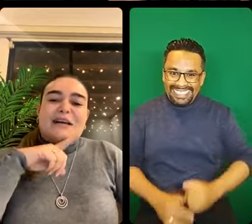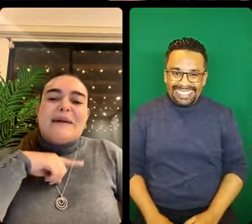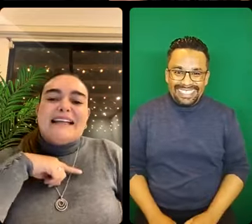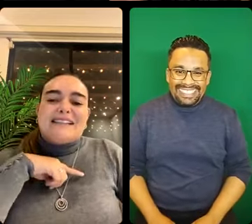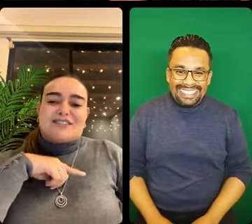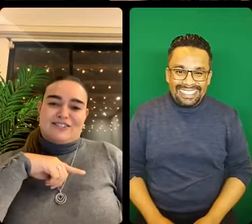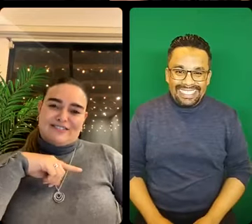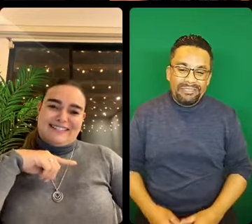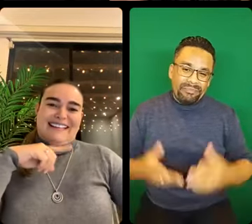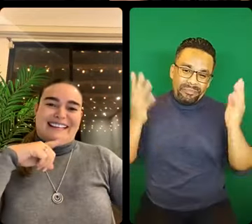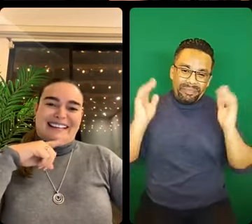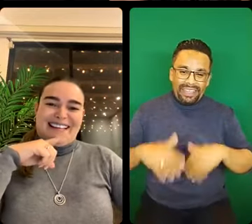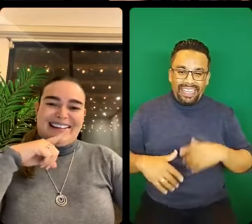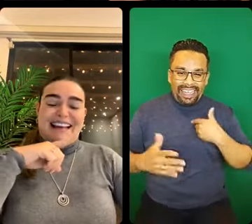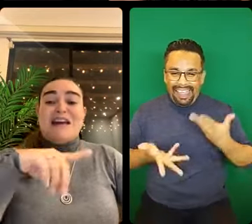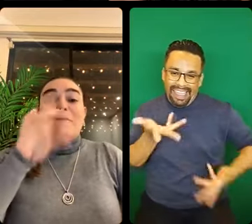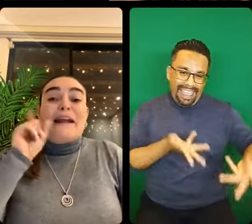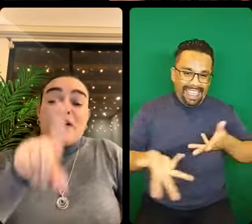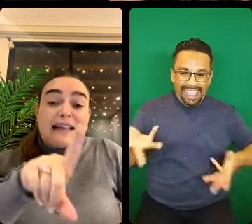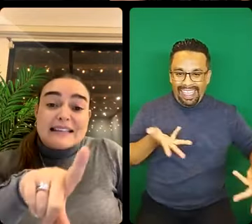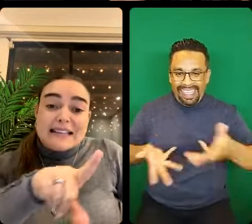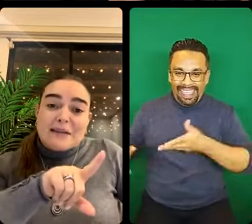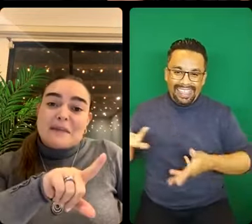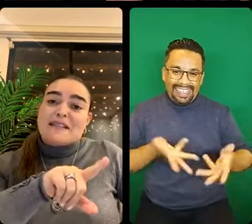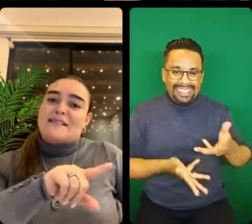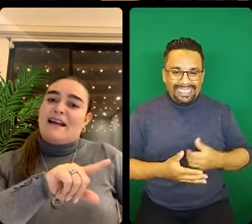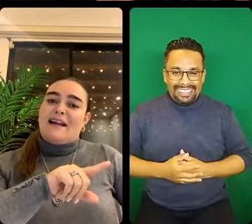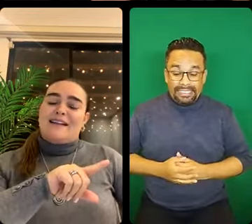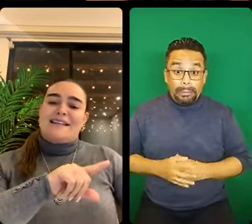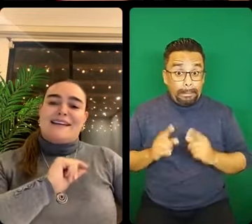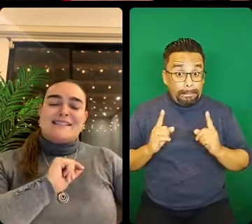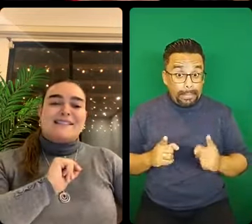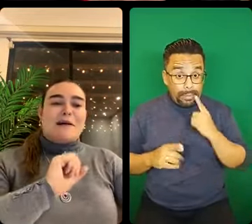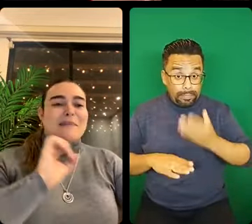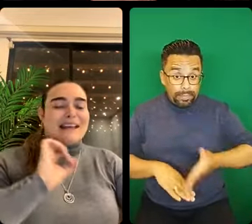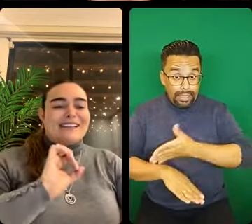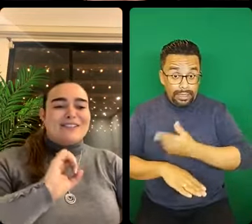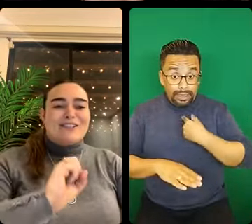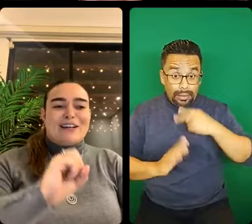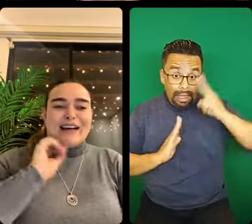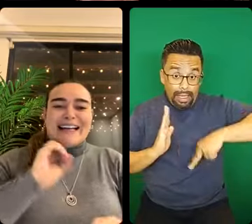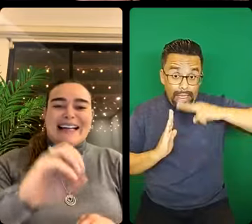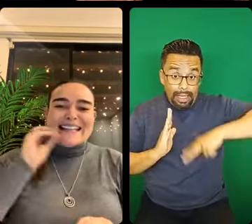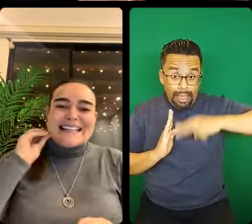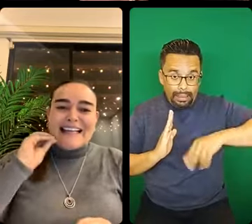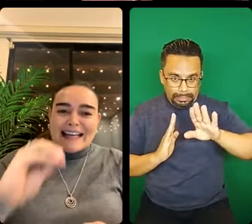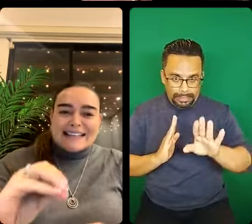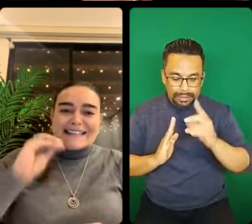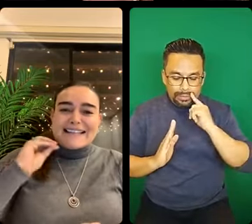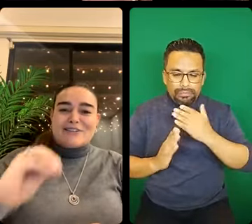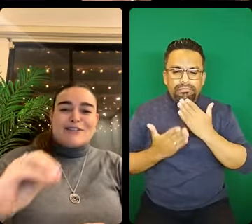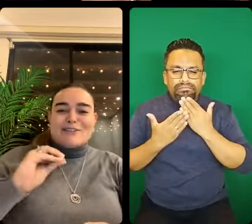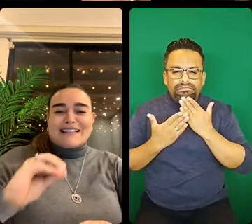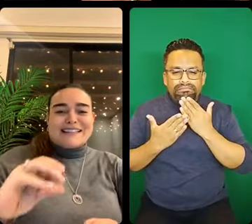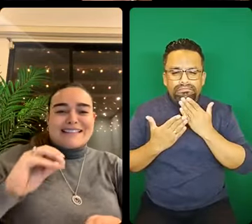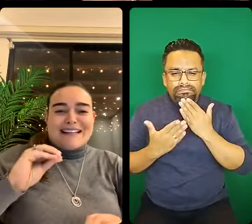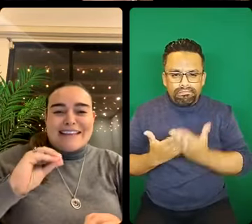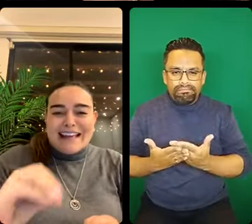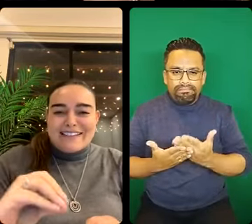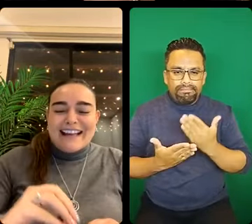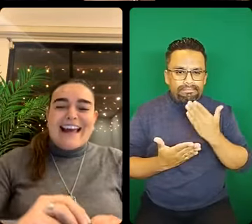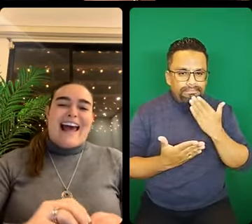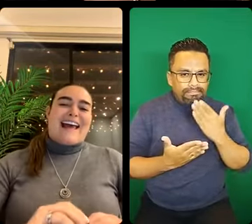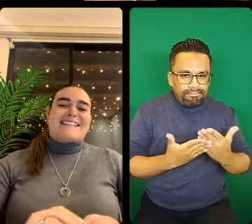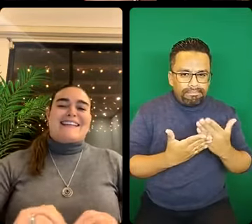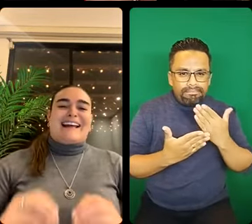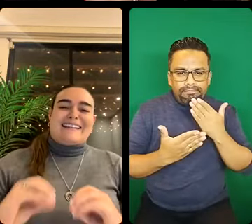Yo te amenizo. Pero antes de que empieces a leer, Jess, también yo quiero darle las gracias a todos los que se